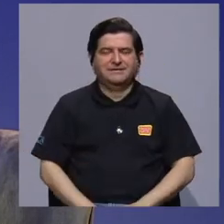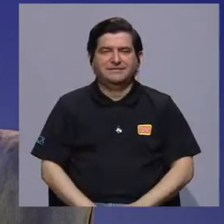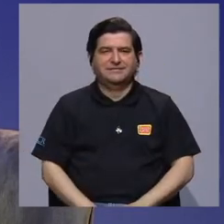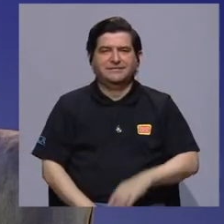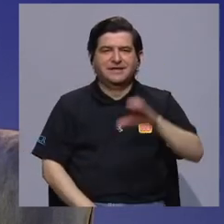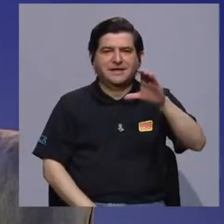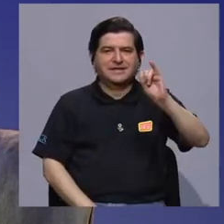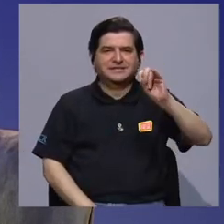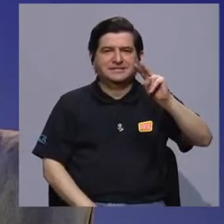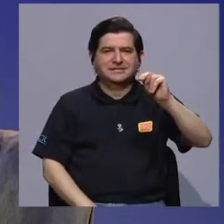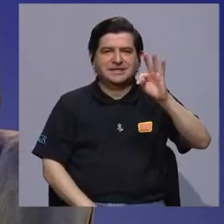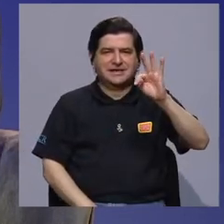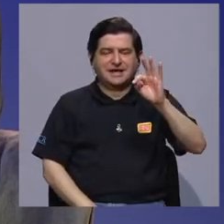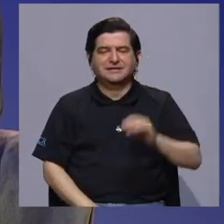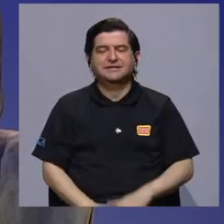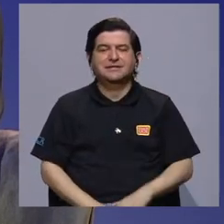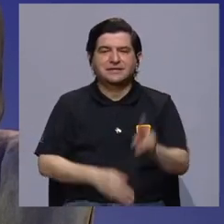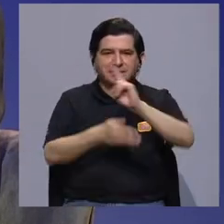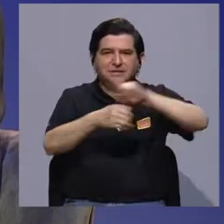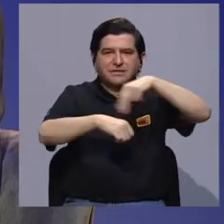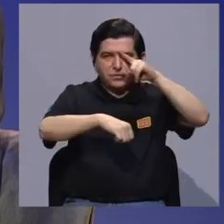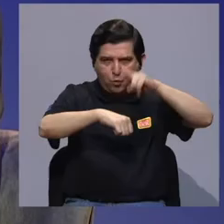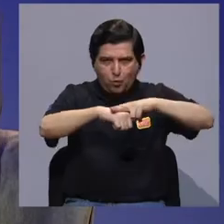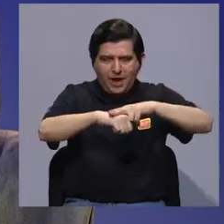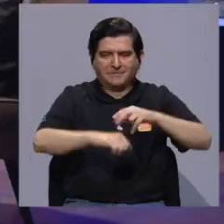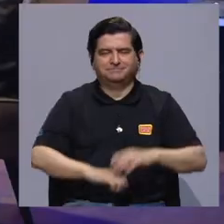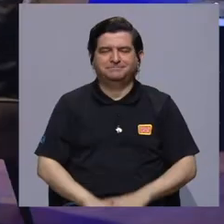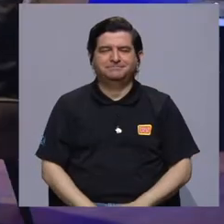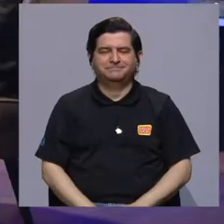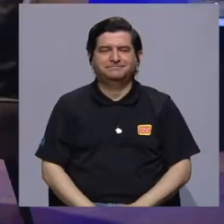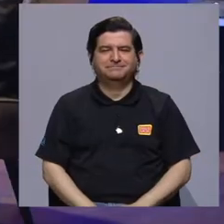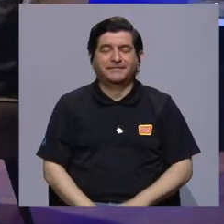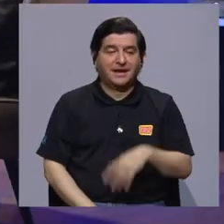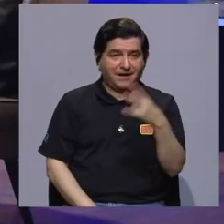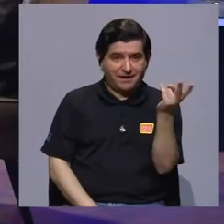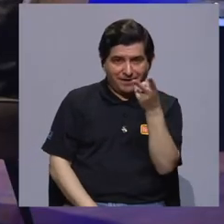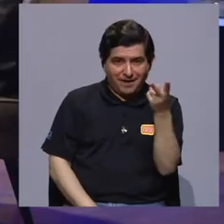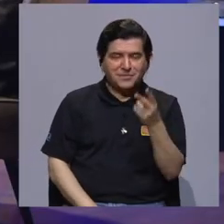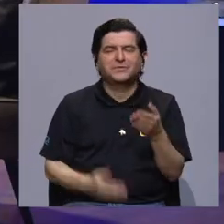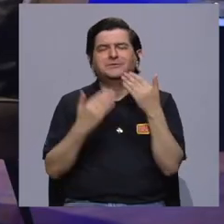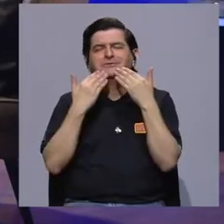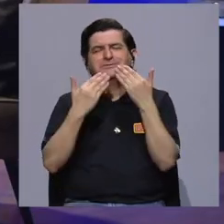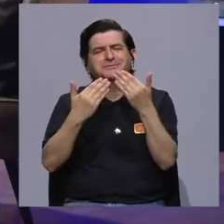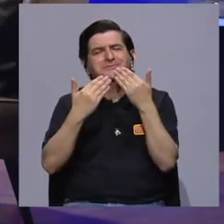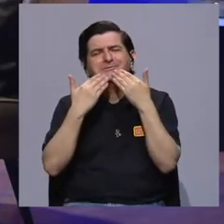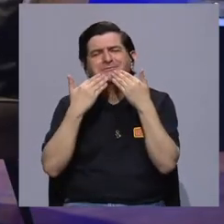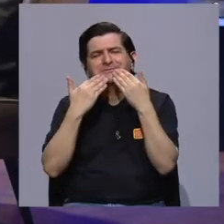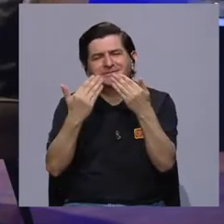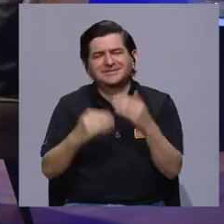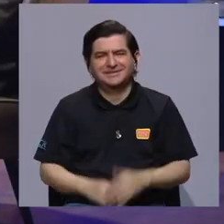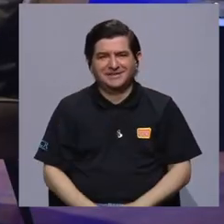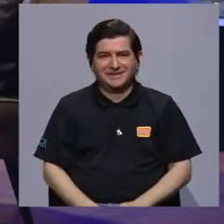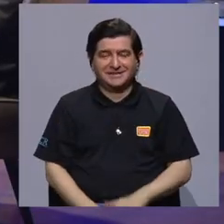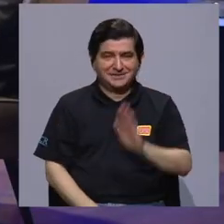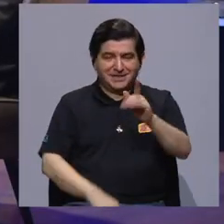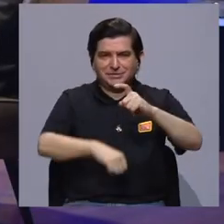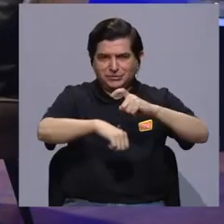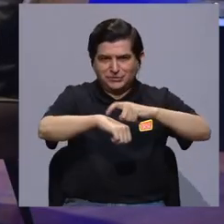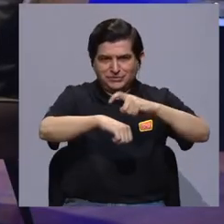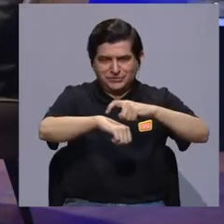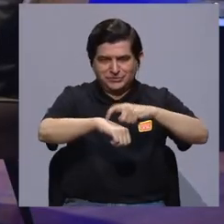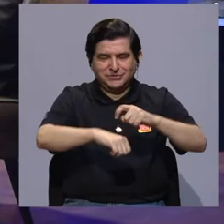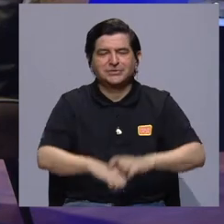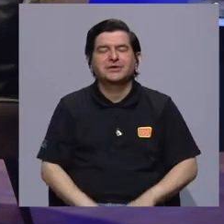como CINAT, de la Universidad Nacional. Adrián y Gabriel, muchísimas gracias por dedicarnos